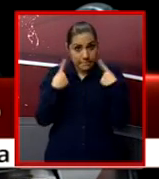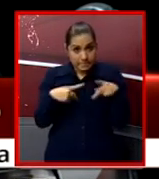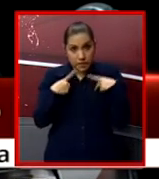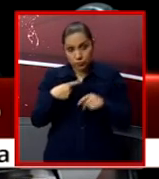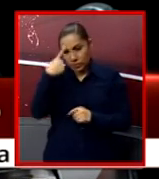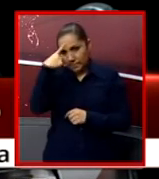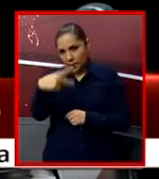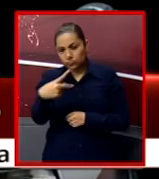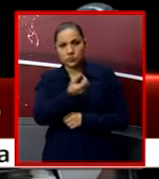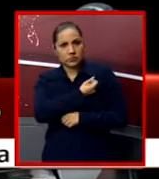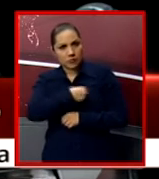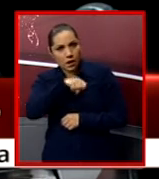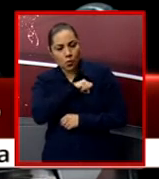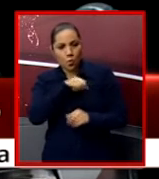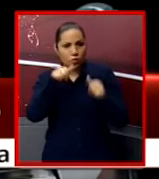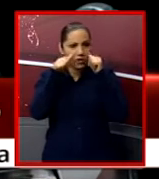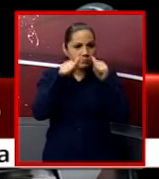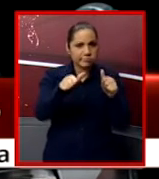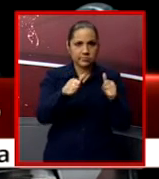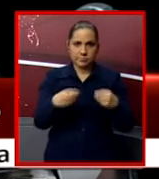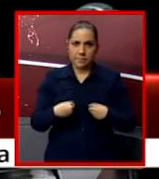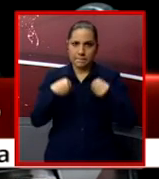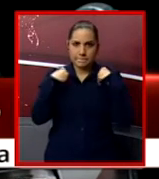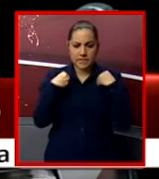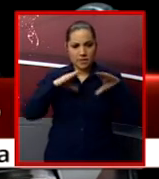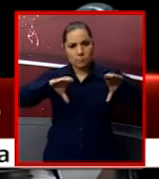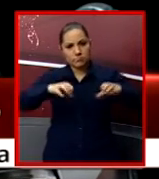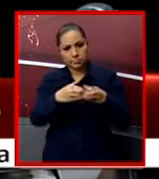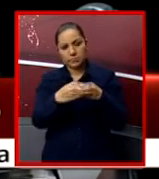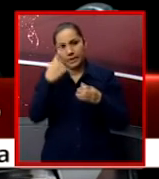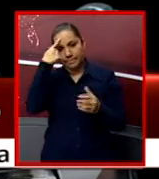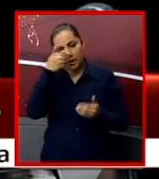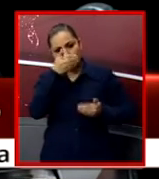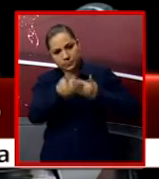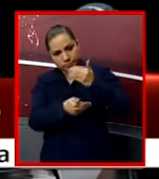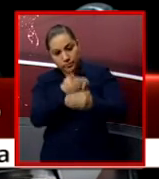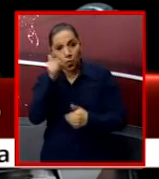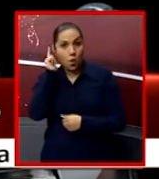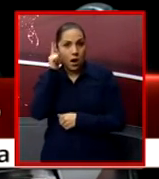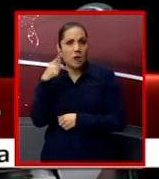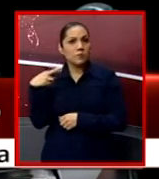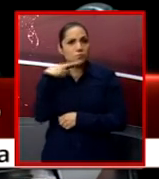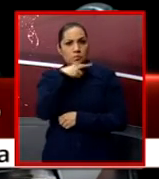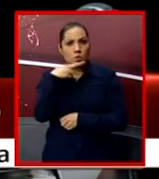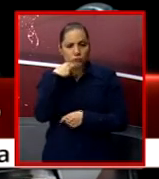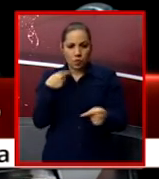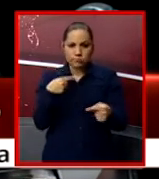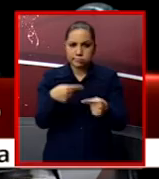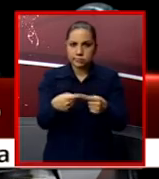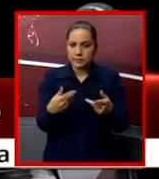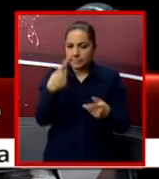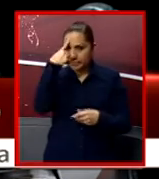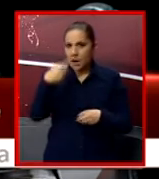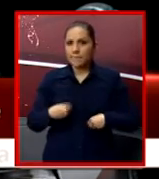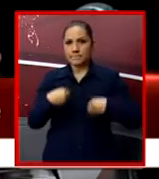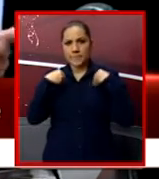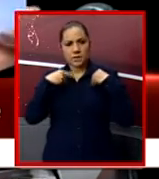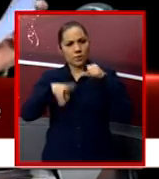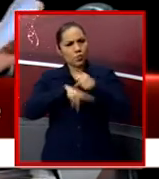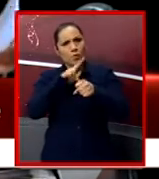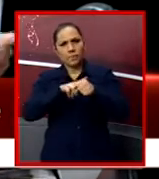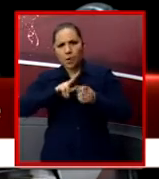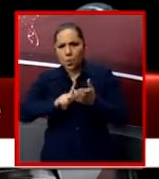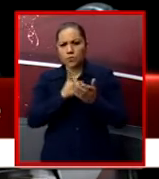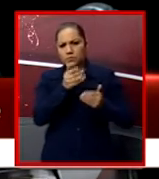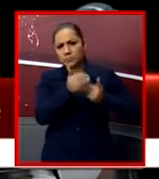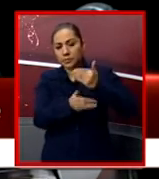la salud y generar las condiciones que les permita recuperar en el menor tiempo posible su dinámica normal de vida, si es que